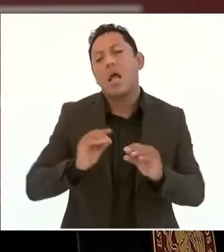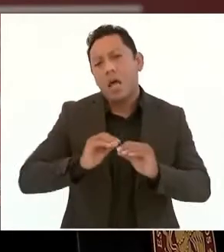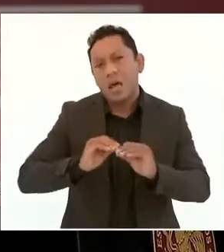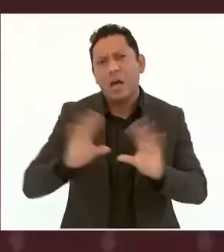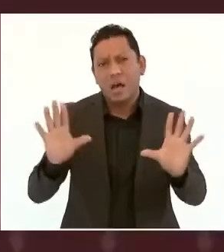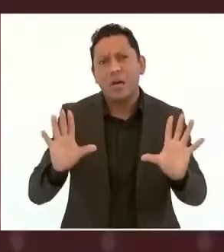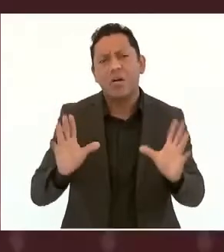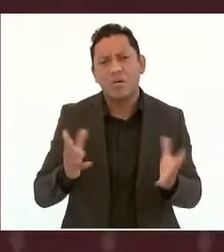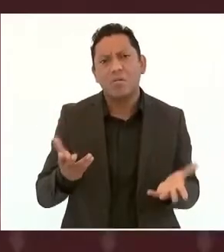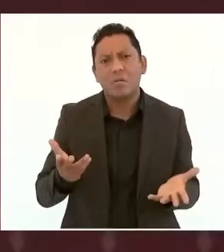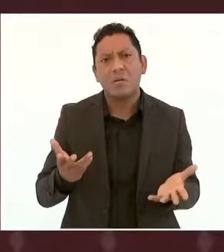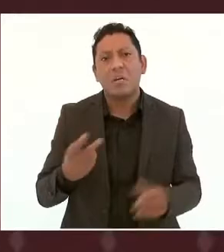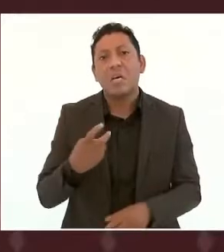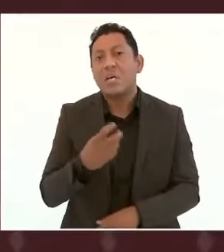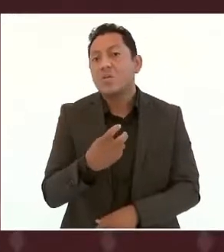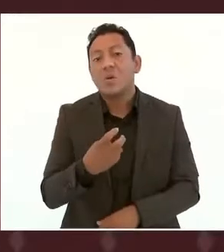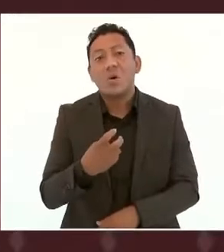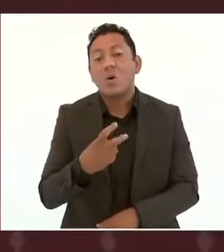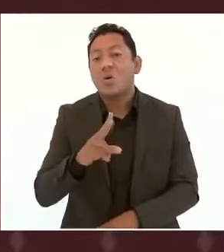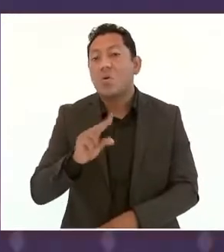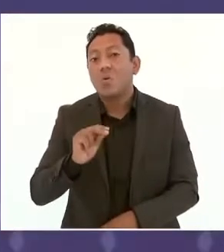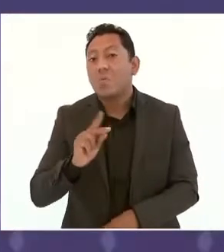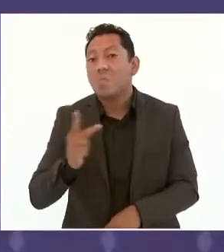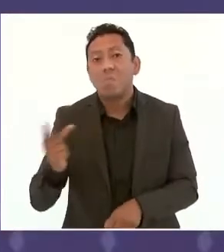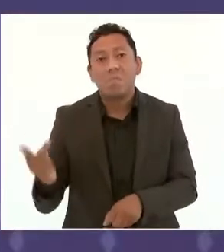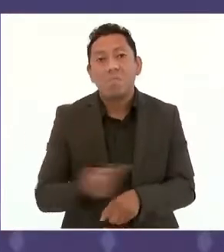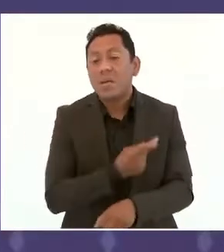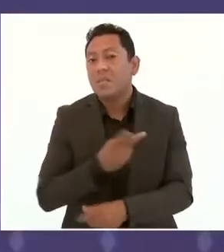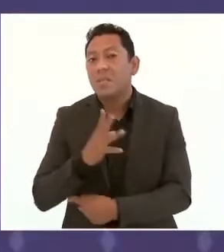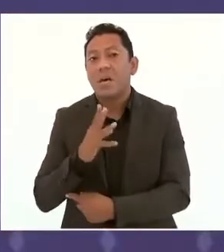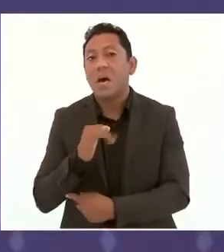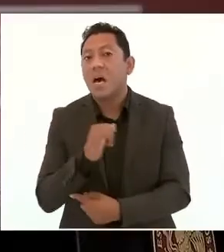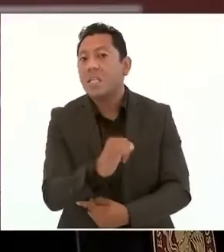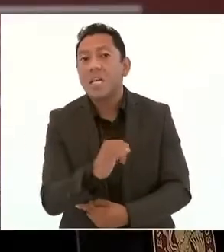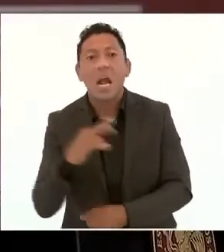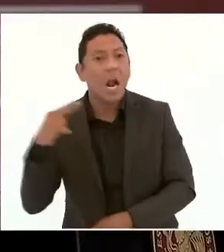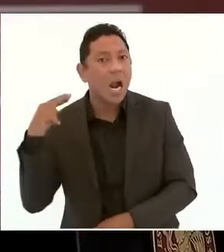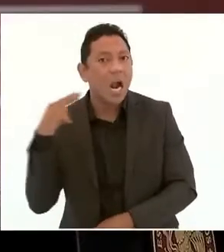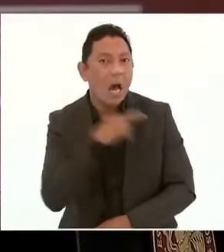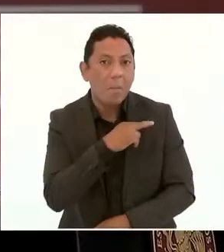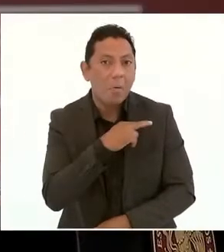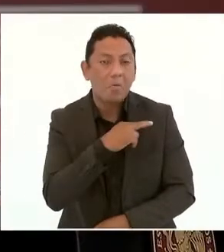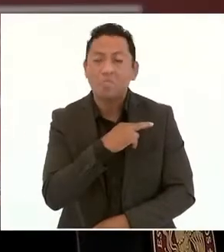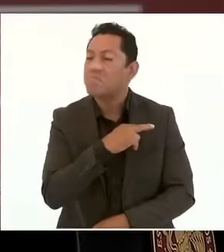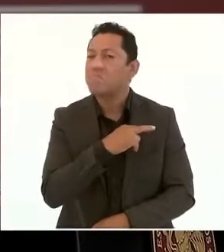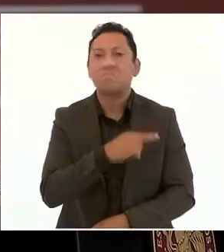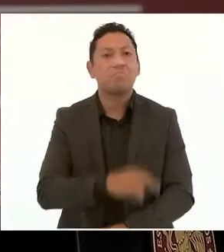Obviamente, esto no sucedió así, de inmediato.